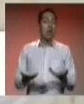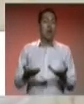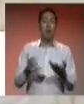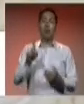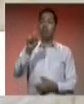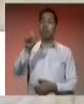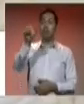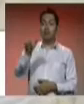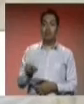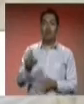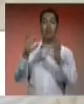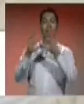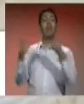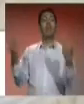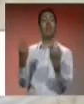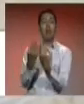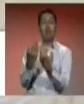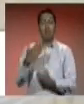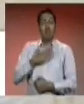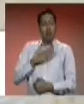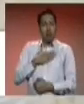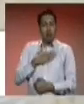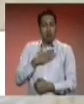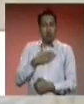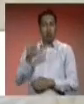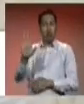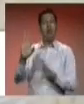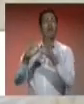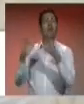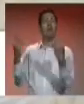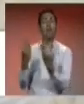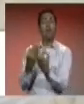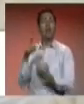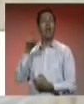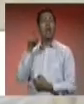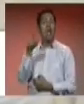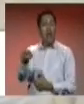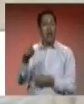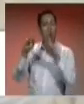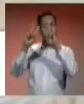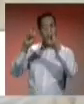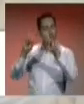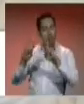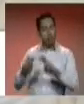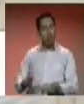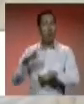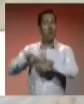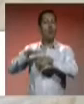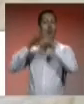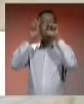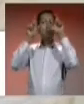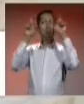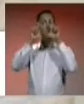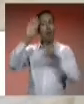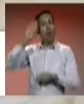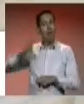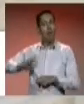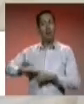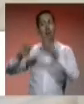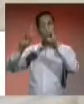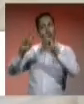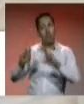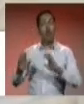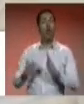familiar mío que está haciendo sujetos de investigaciones, una vez